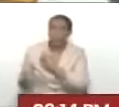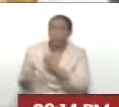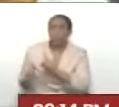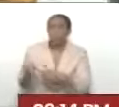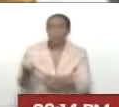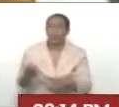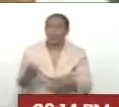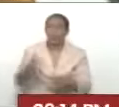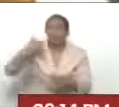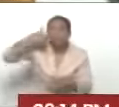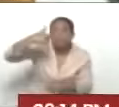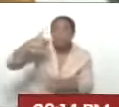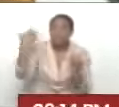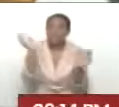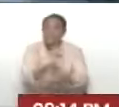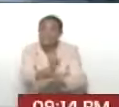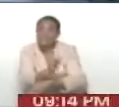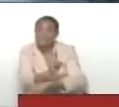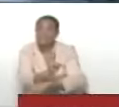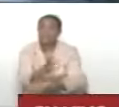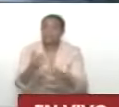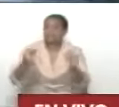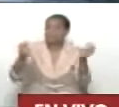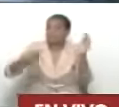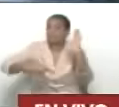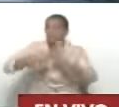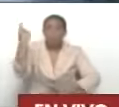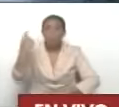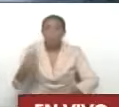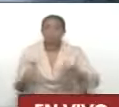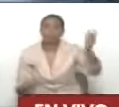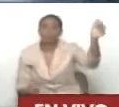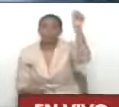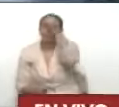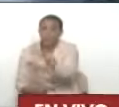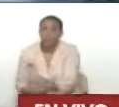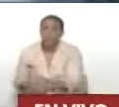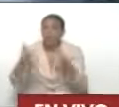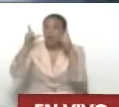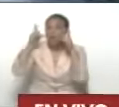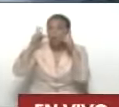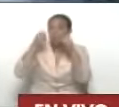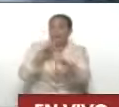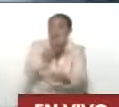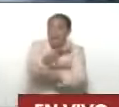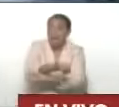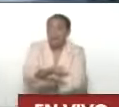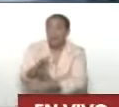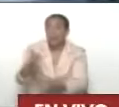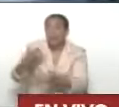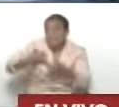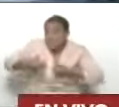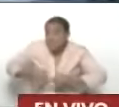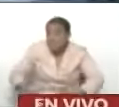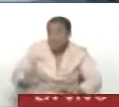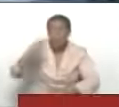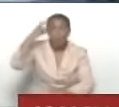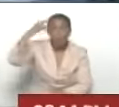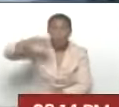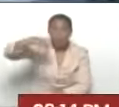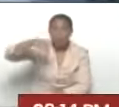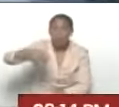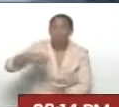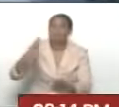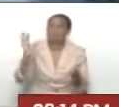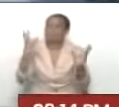me llamaron y estaba en el... Sí, y estaba hoy en las fotos del acto de grado de mi hijo. Y verdad, chica, te dijeron, vente